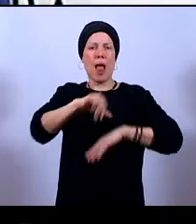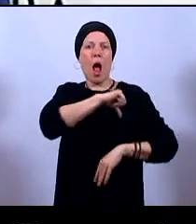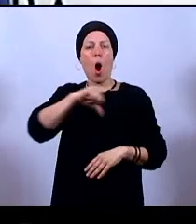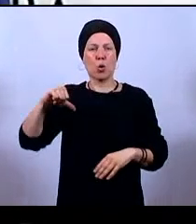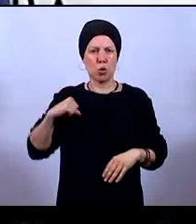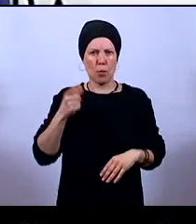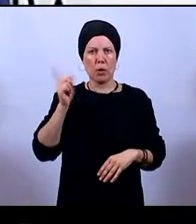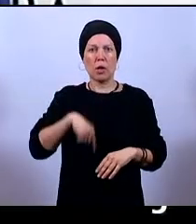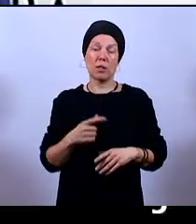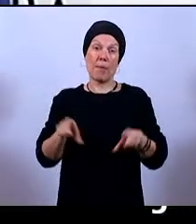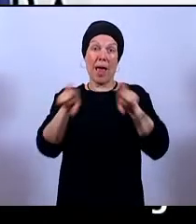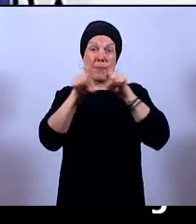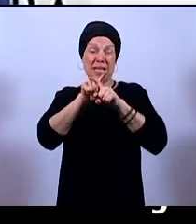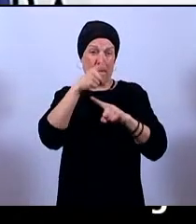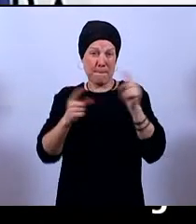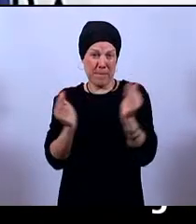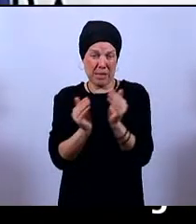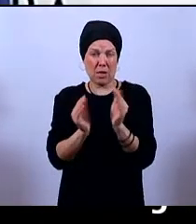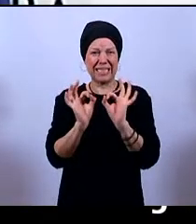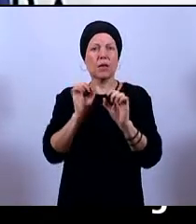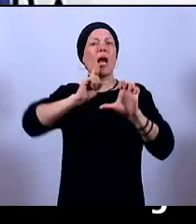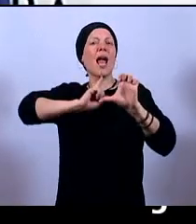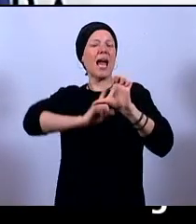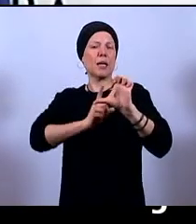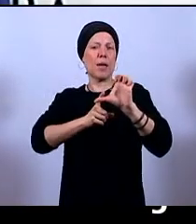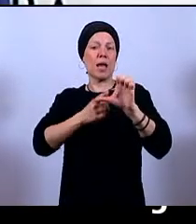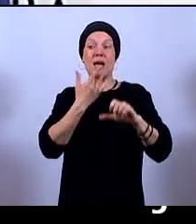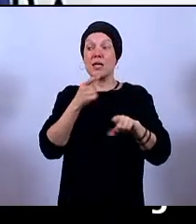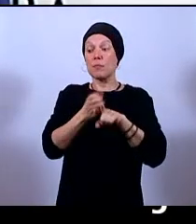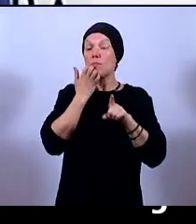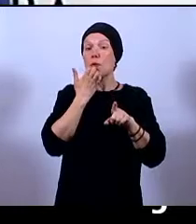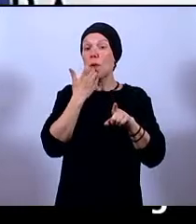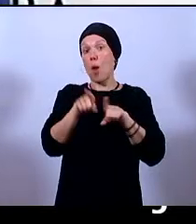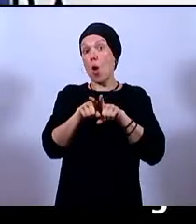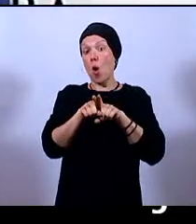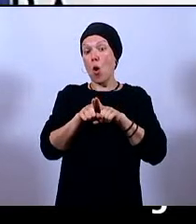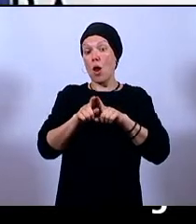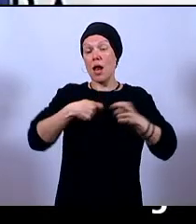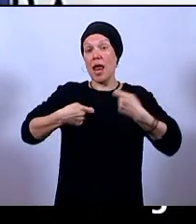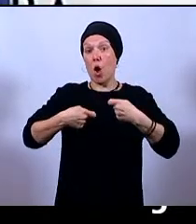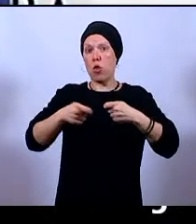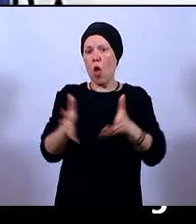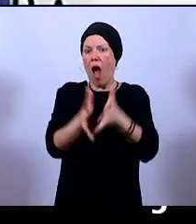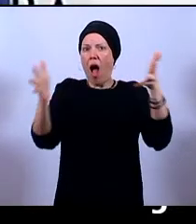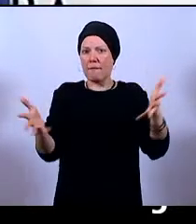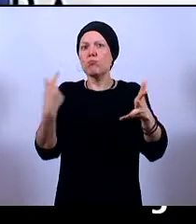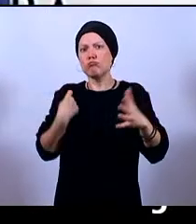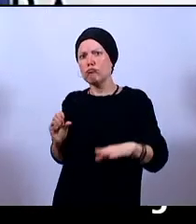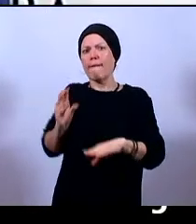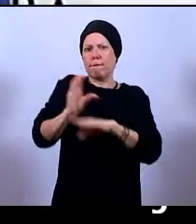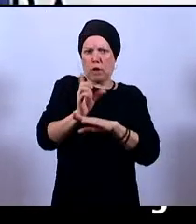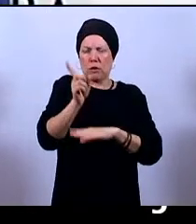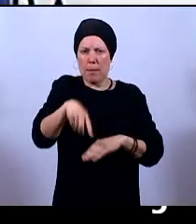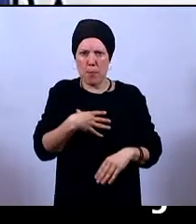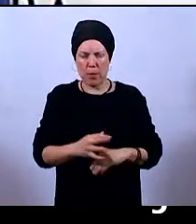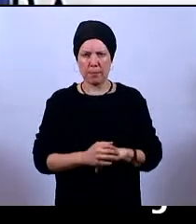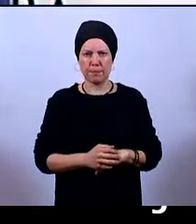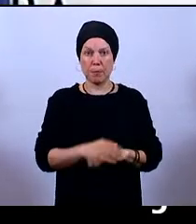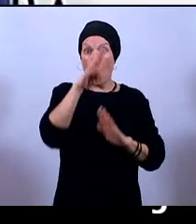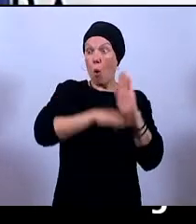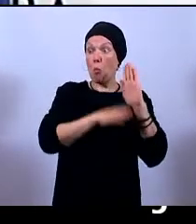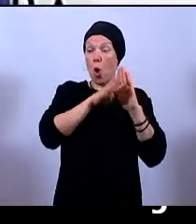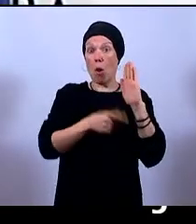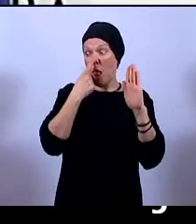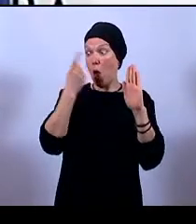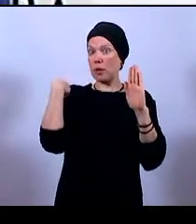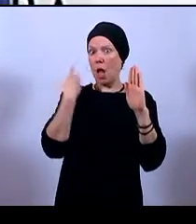y micropymes extremeñas que inviertan en la modernización de su negocio. Dada la buena acogida de este programa el